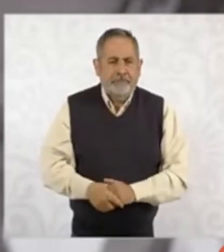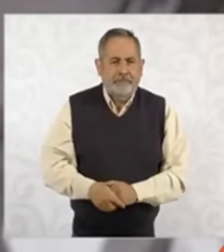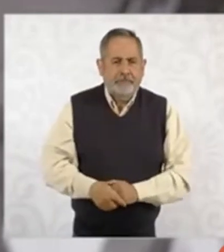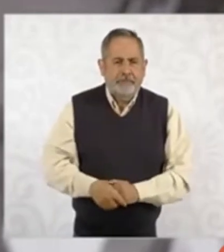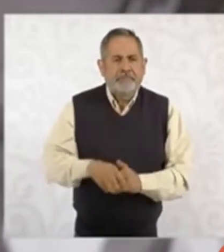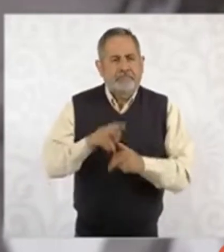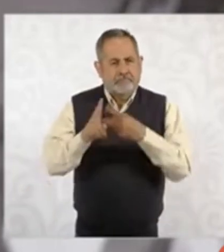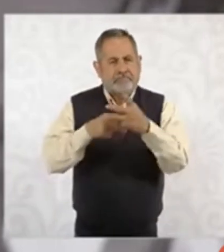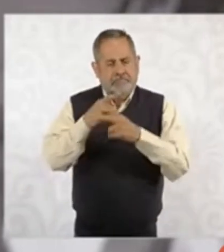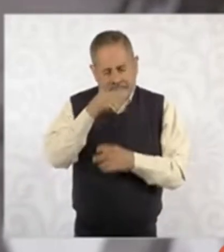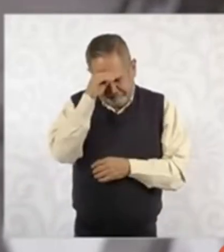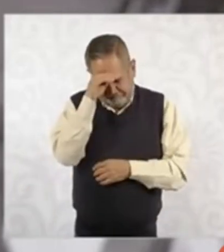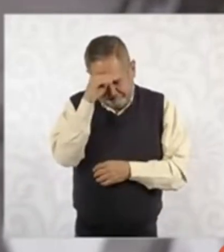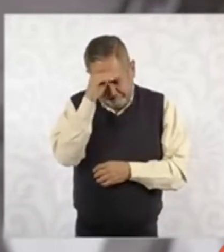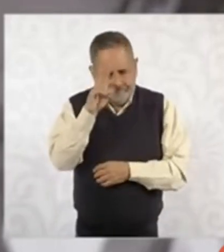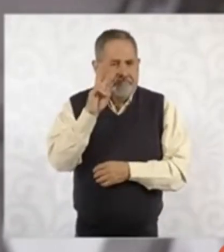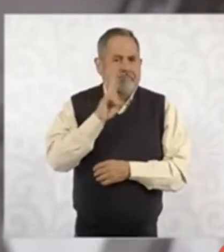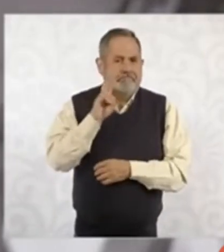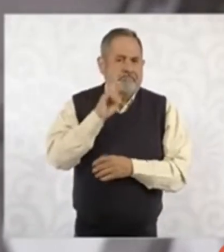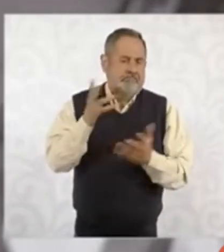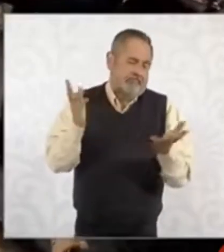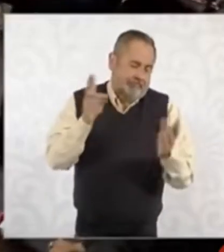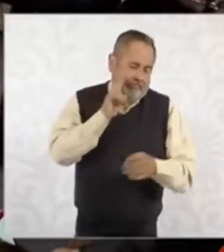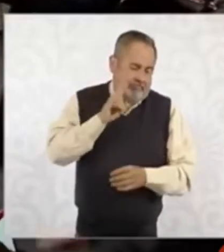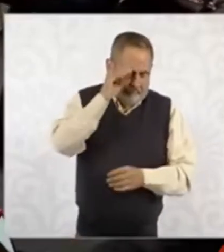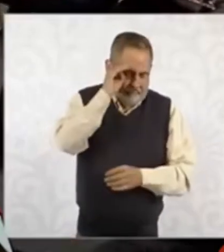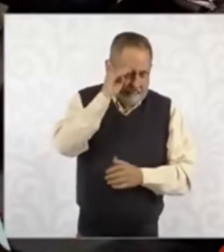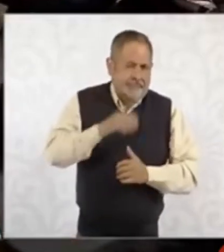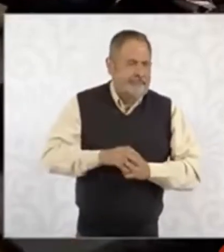Vamos a pensarlo. Gracias, presidente.